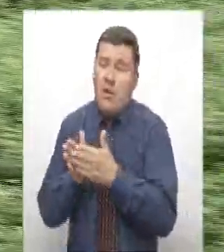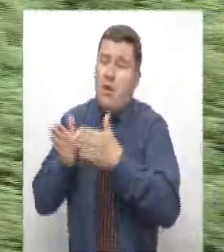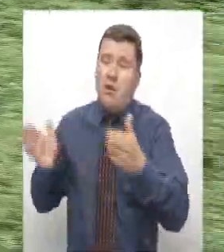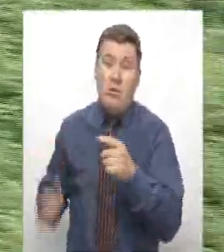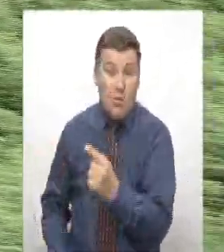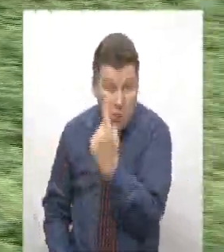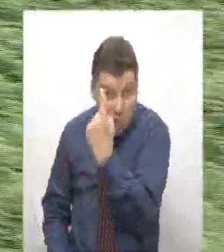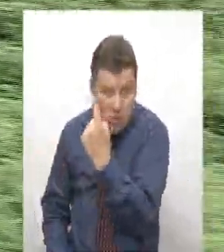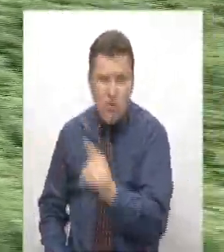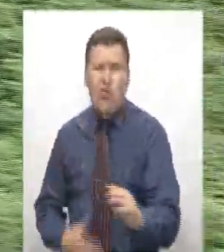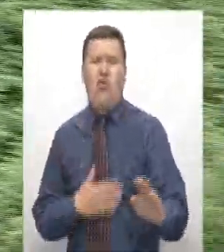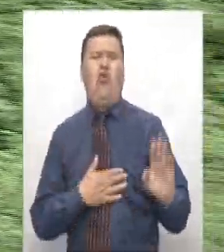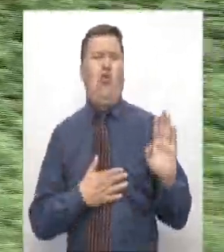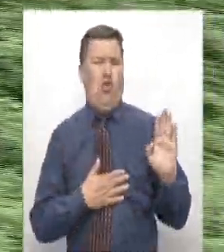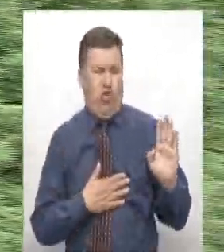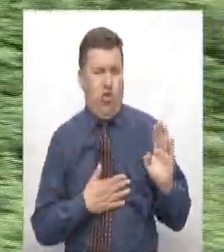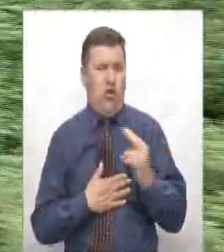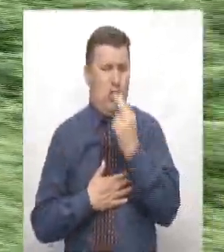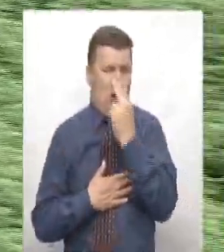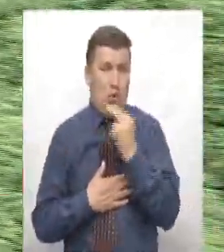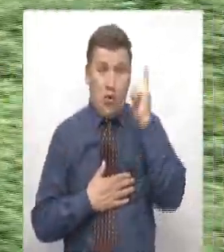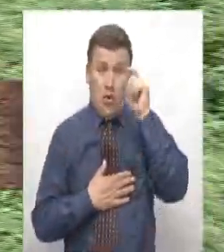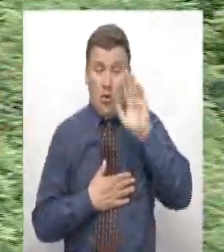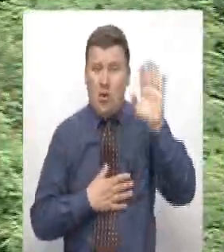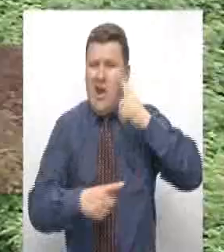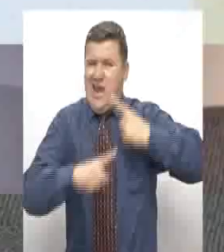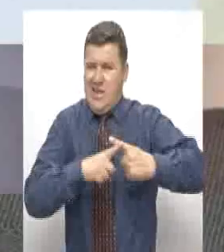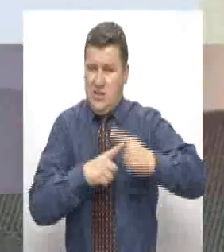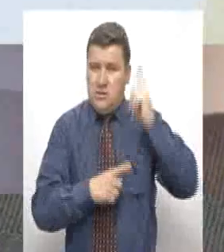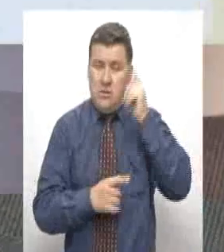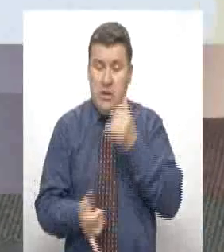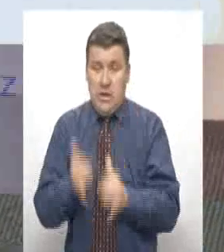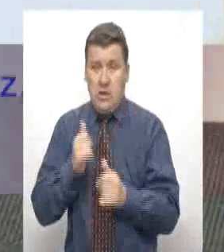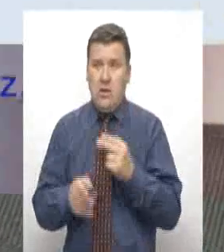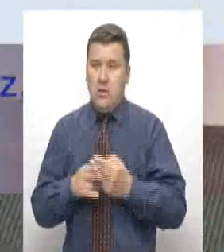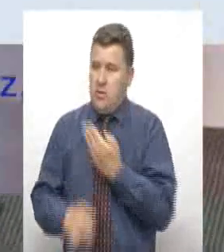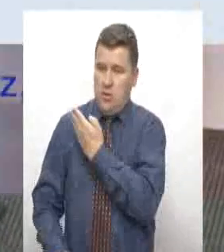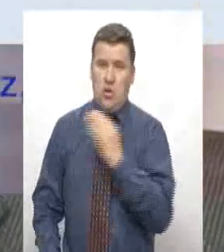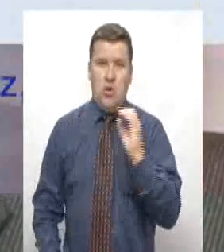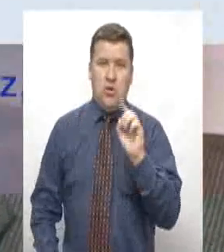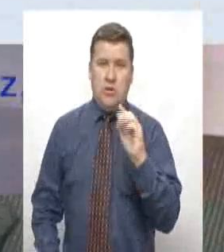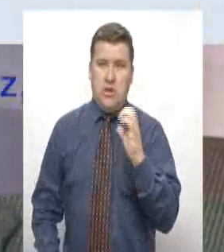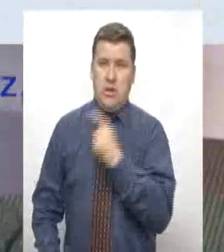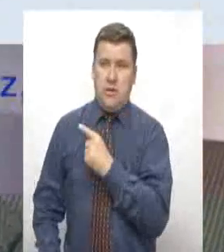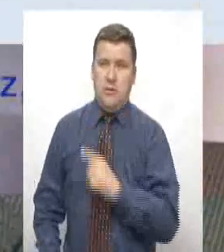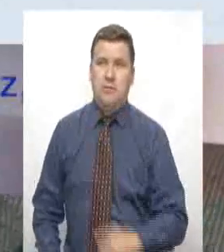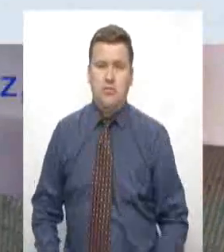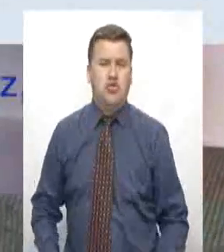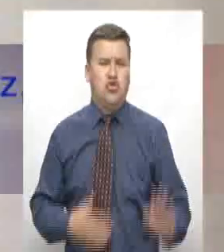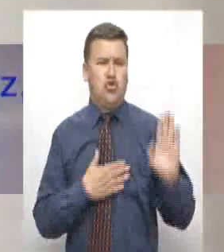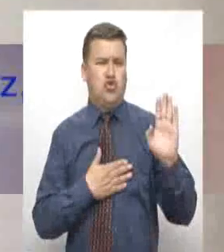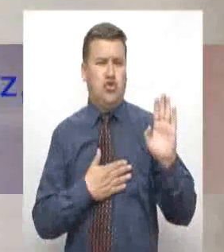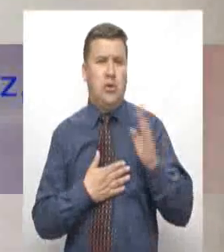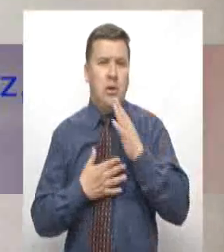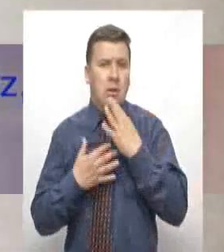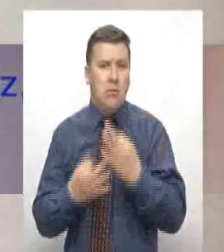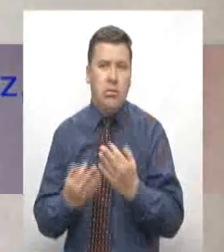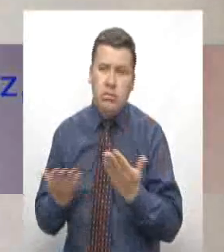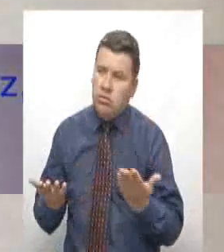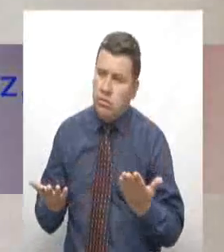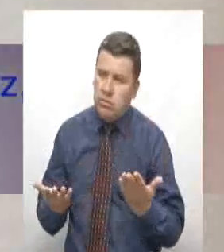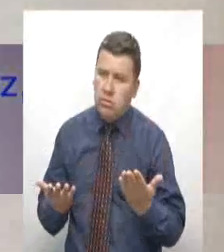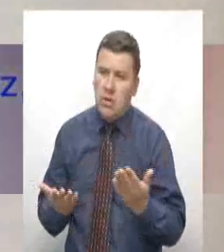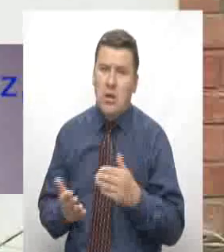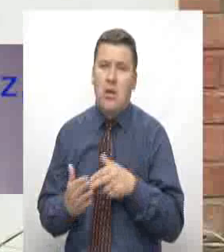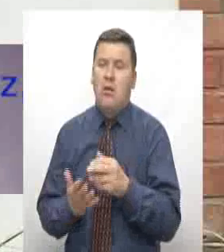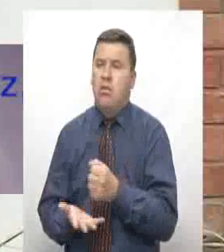Paz no es la única promesa incumplida por parte del exgobernador del Casanare, Óscar Raúl Iván Flores. A este proyecto se suman la